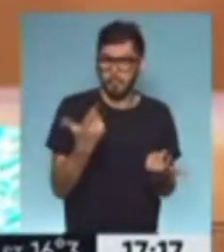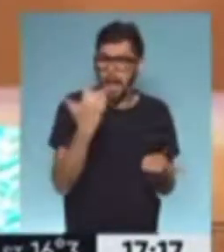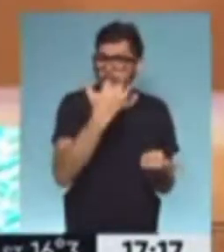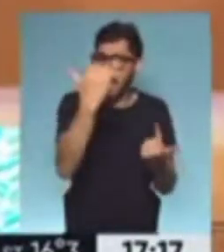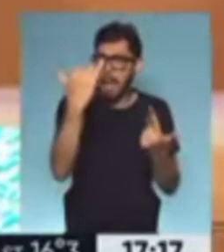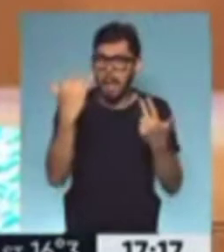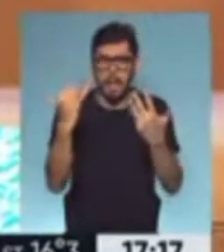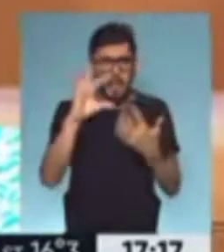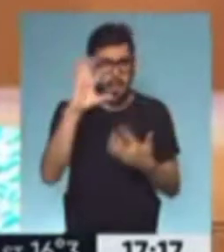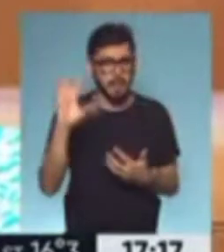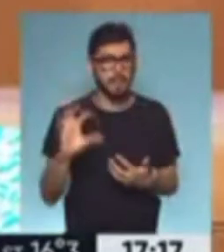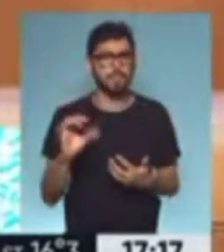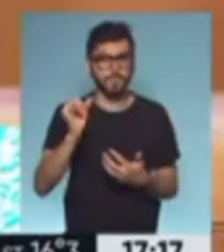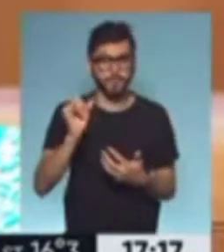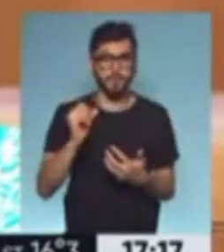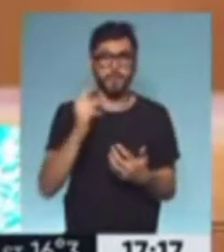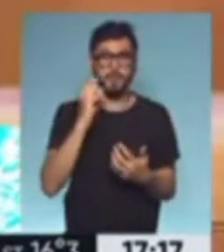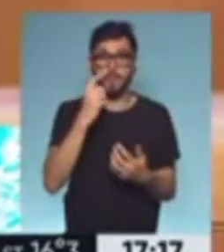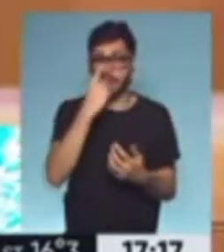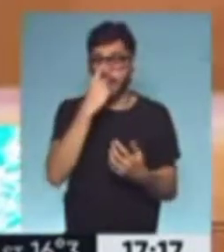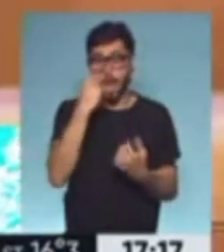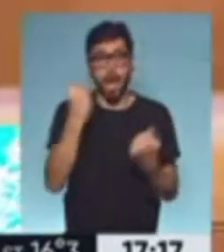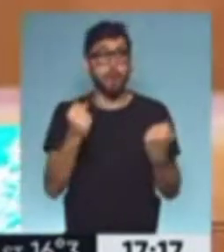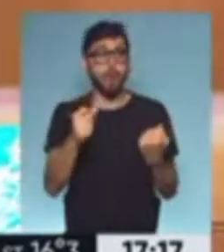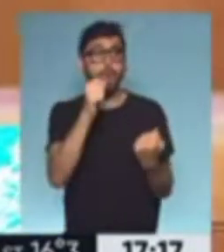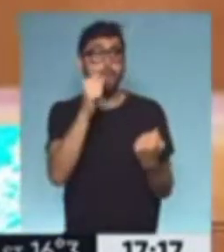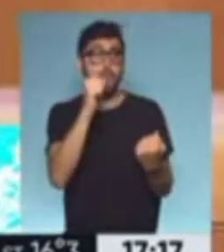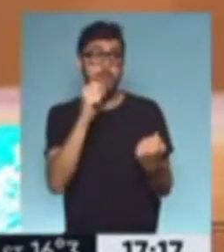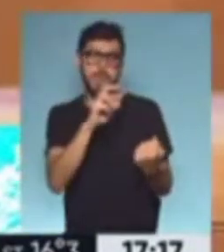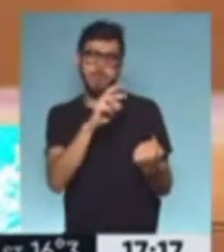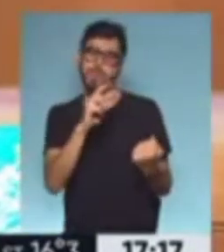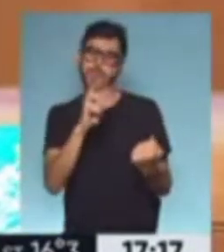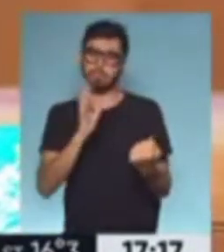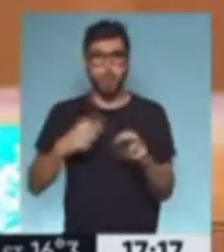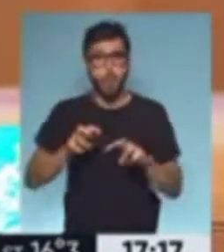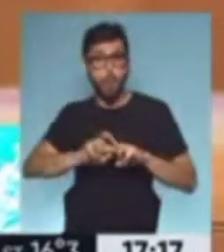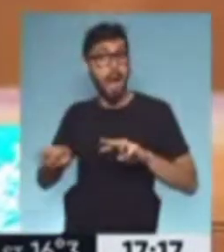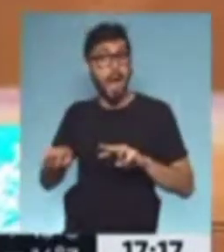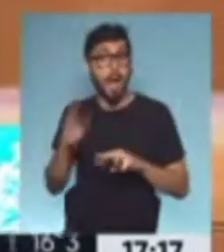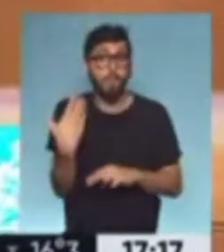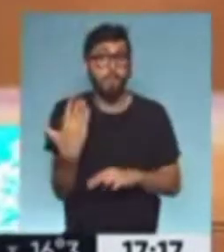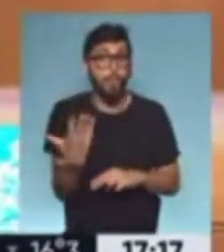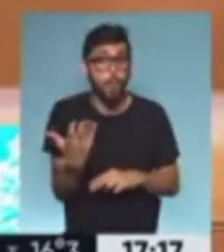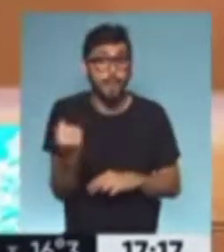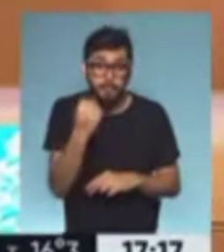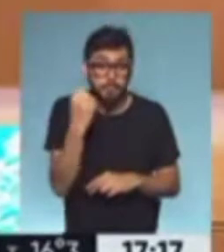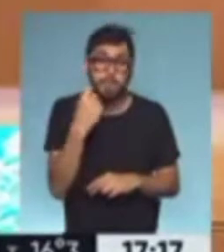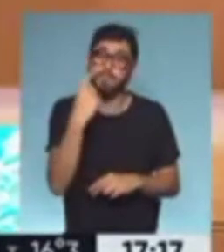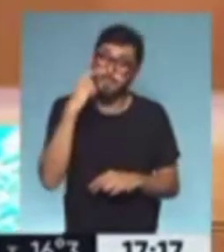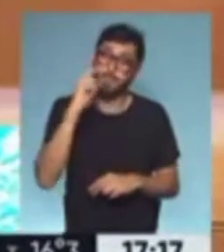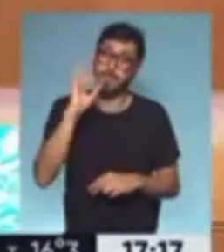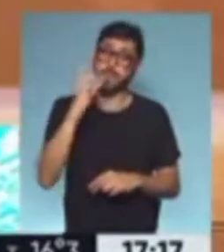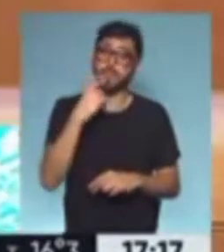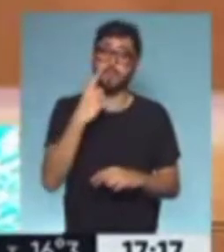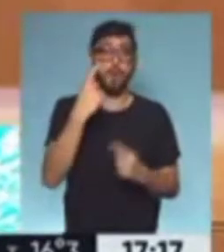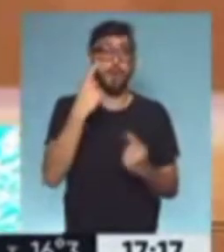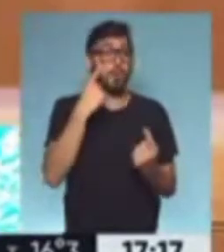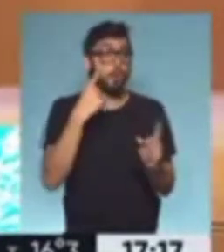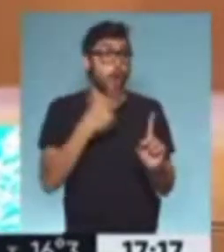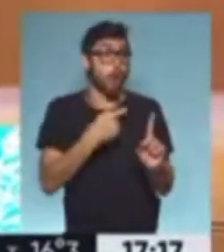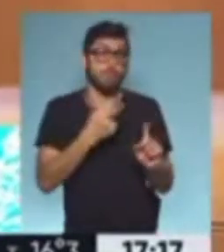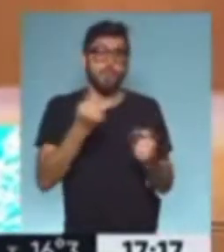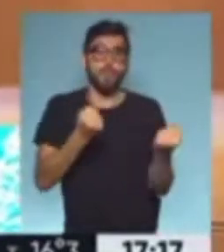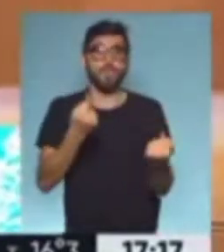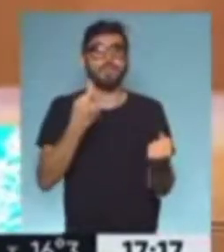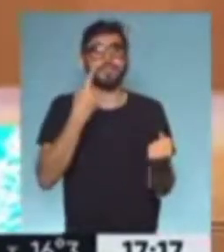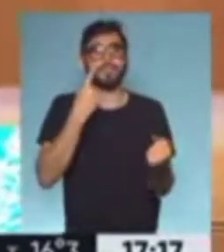que uno se puede bajar de un auto si uno ve que el conductor está alcoholizado o drogado. Digo, es importante eso. A mí me ha pasado de no conocer al conductor, pero sí que sea amigo de